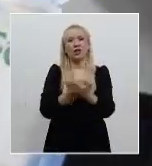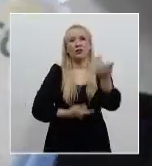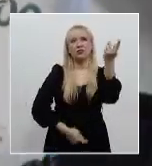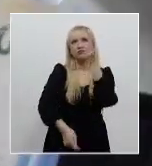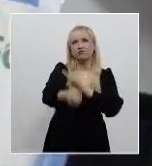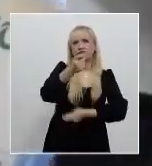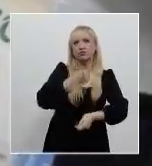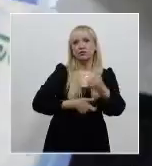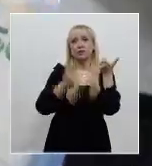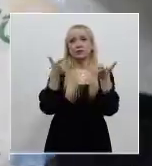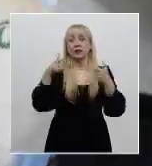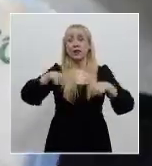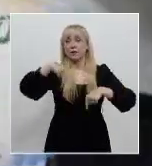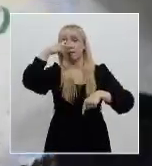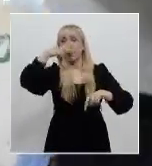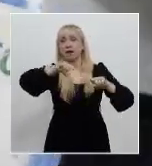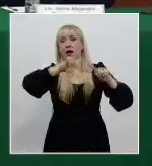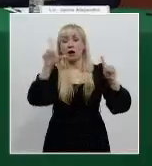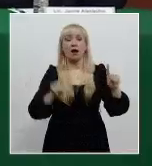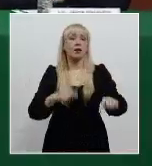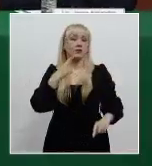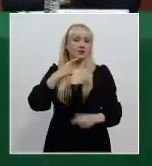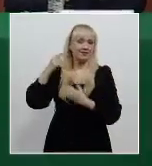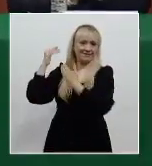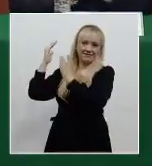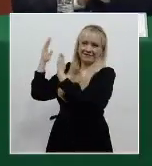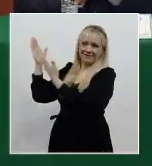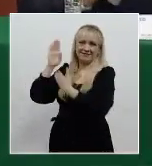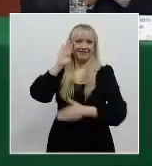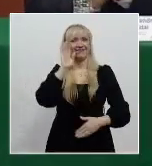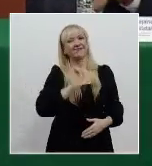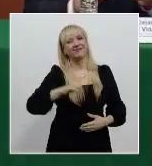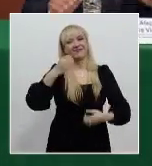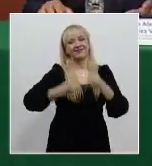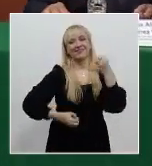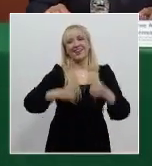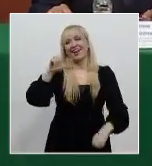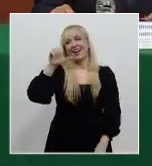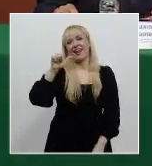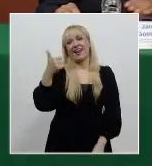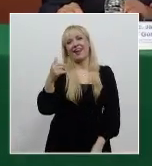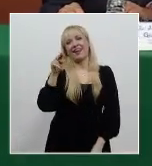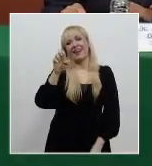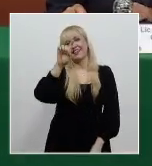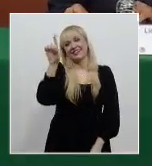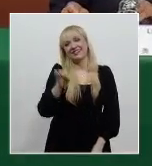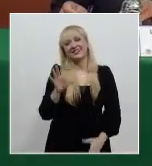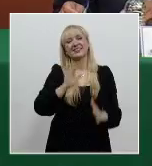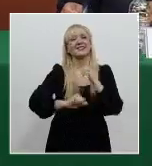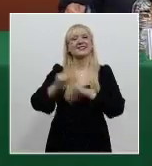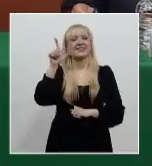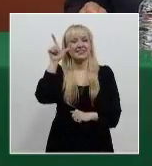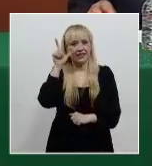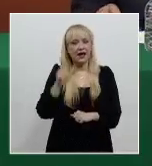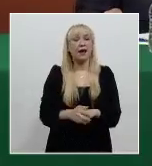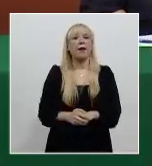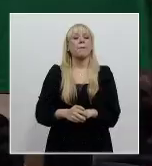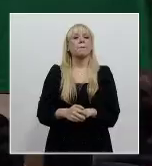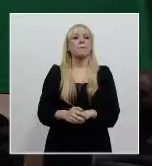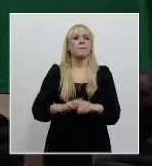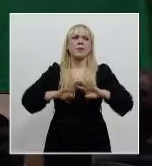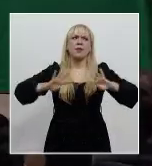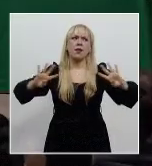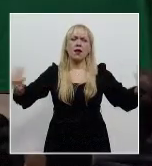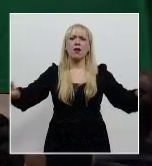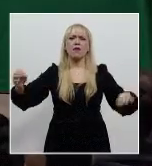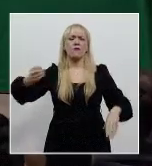país. Así lo señaló el ministro de la Suprema Corte de Justicia de la Nación, Javier Lainez Potisek, al participar en el